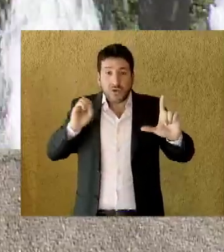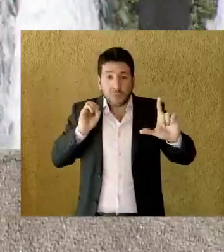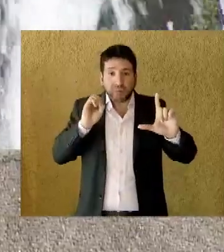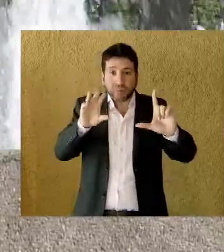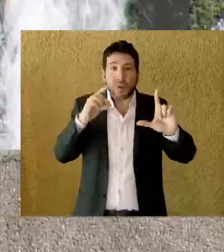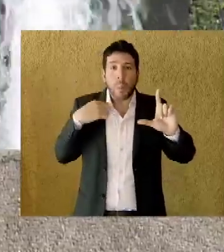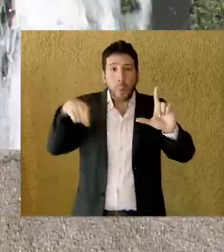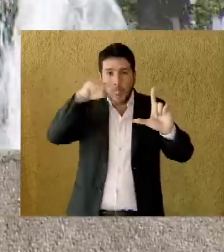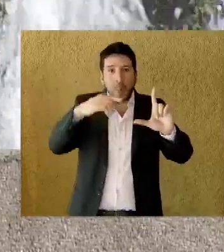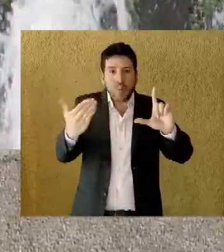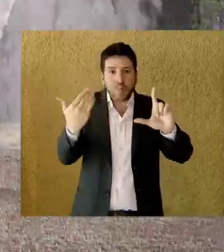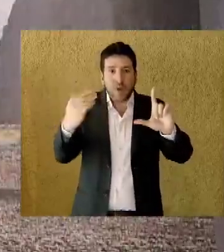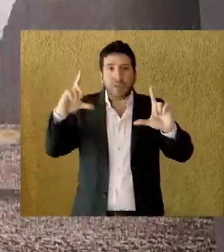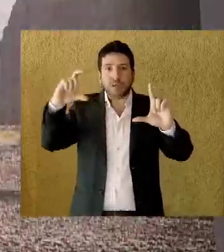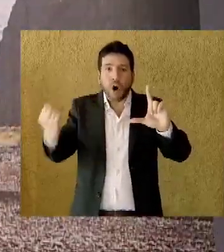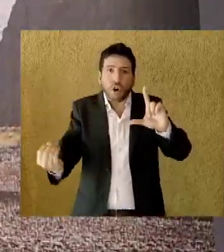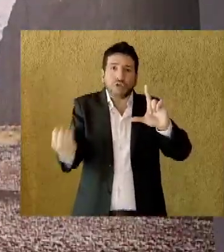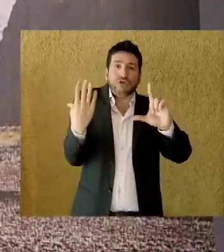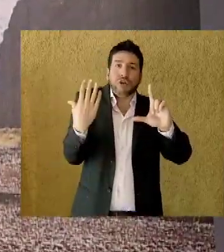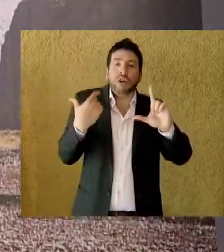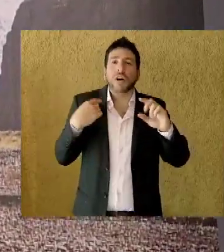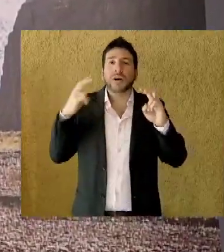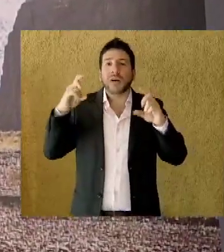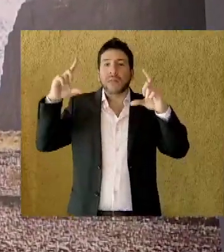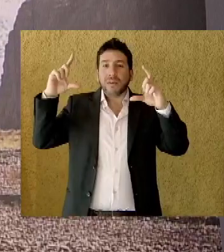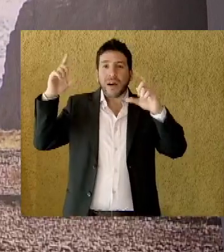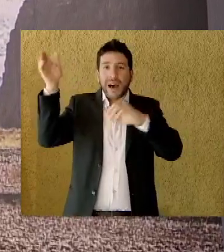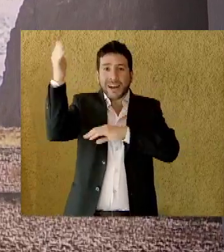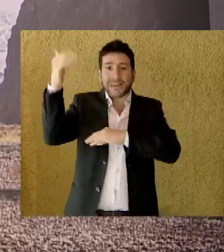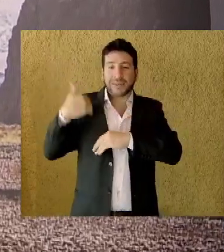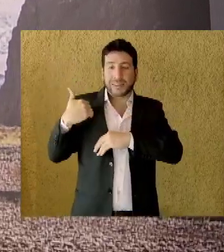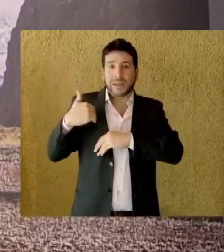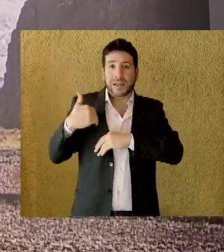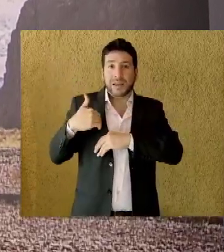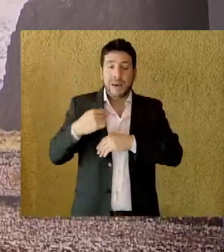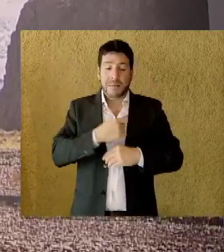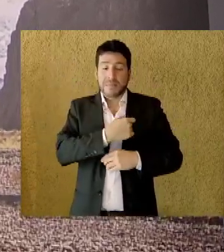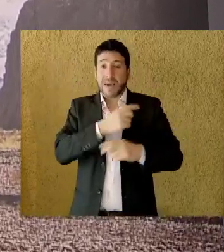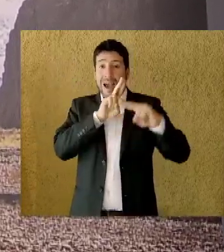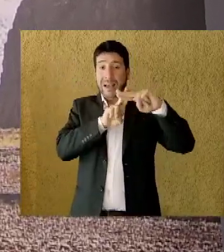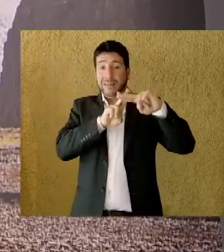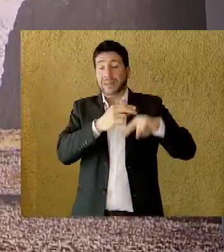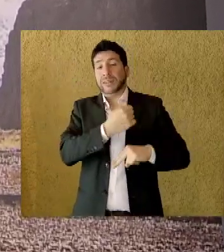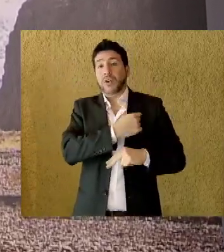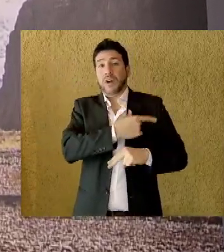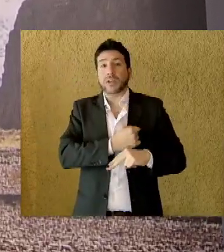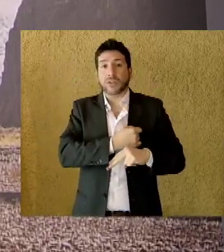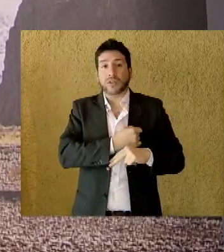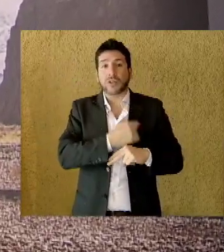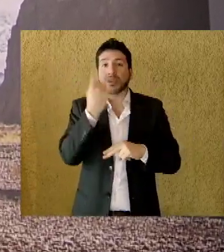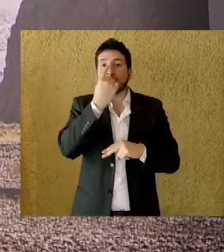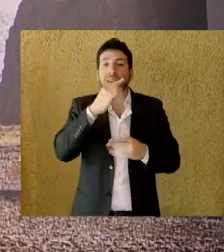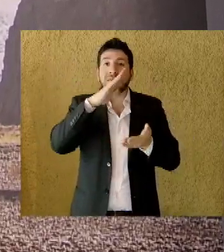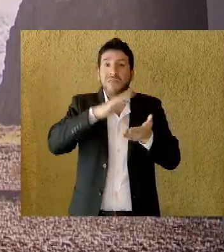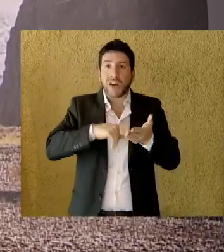todavía identificados con el color celeste y blanco. De hecho, es hashtag mi corazón celeste y blanco. Pueden enviar una foto porque, claro, lo